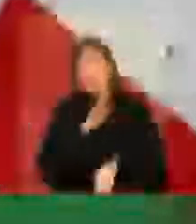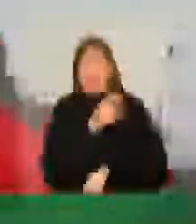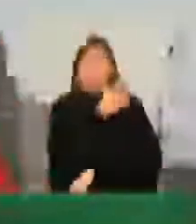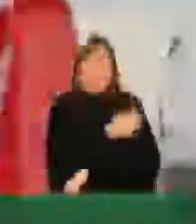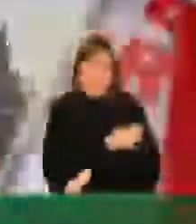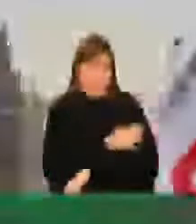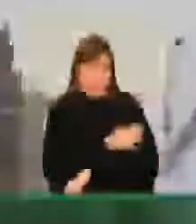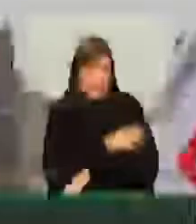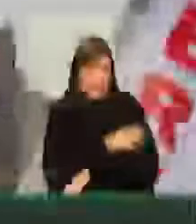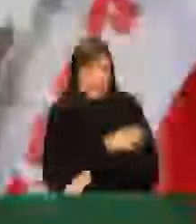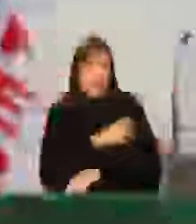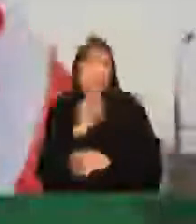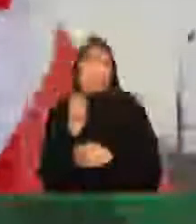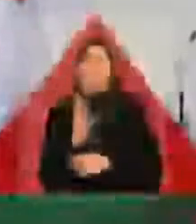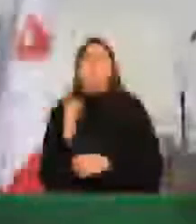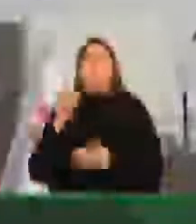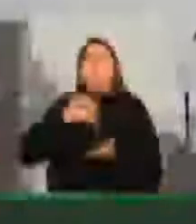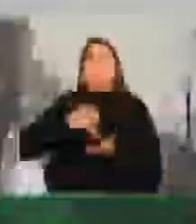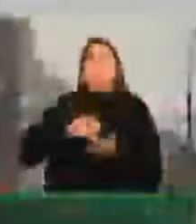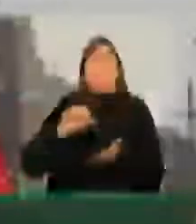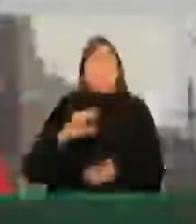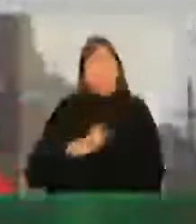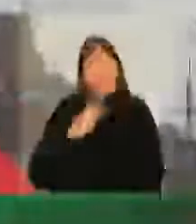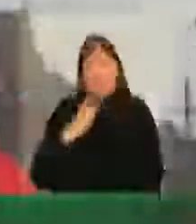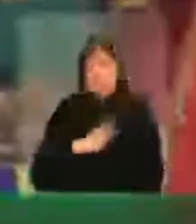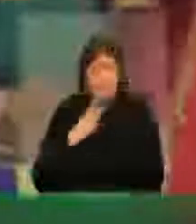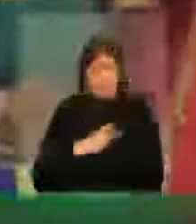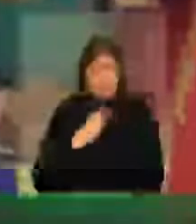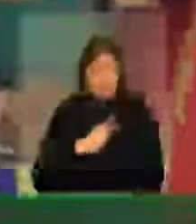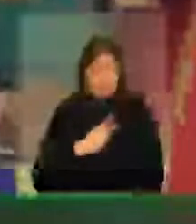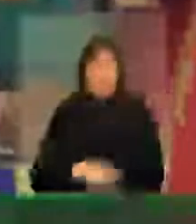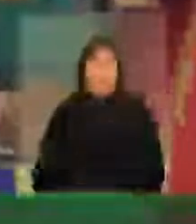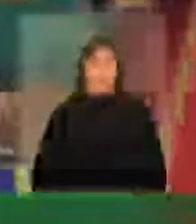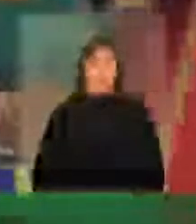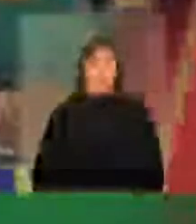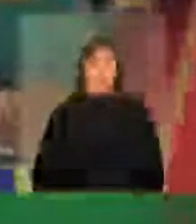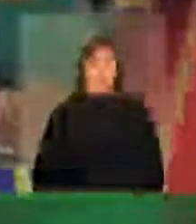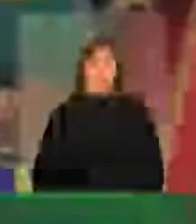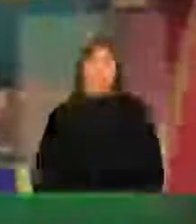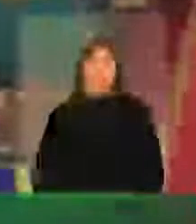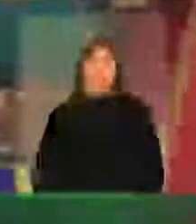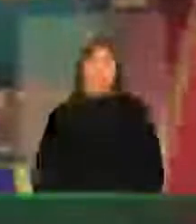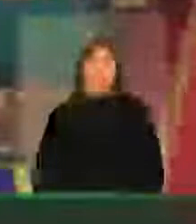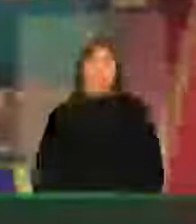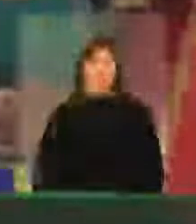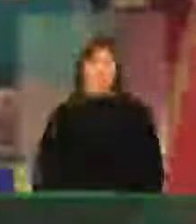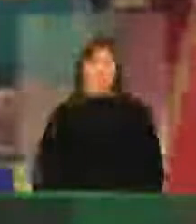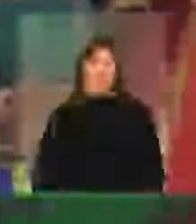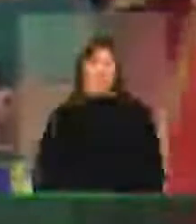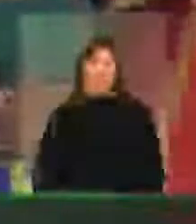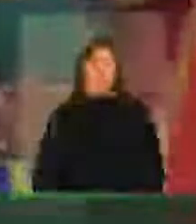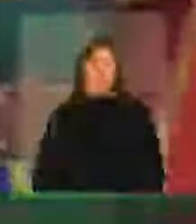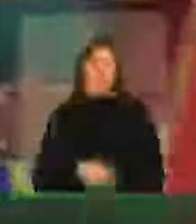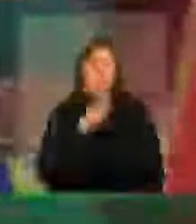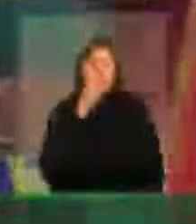de campaña de Pedro Castillo en Perú, que finalmente lo llevó a ganar la presidencia. Nos decían, no tiene equipo técnico,